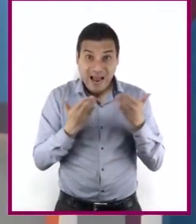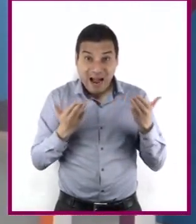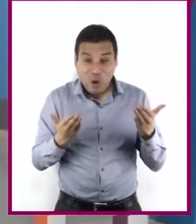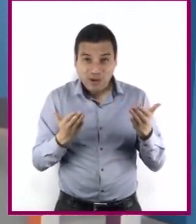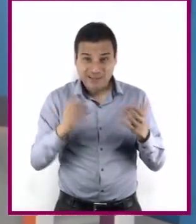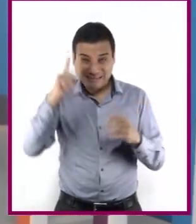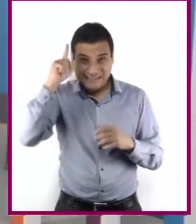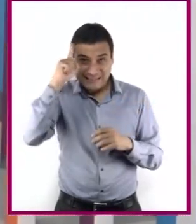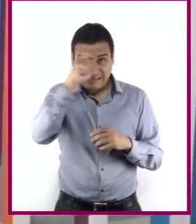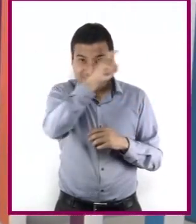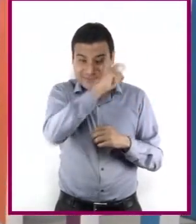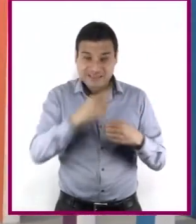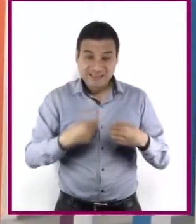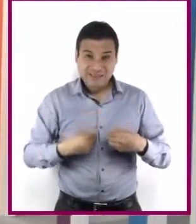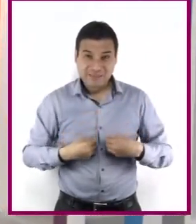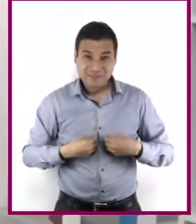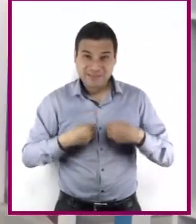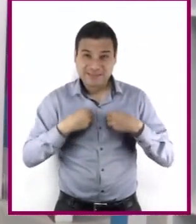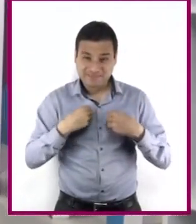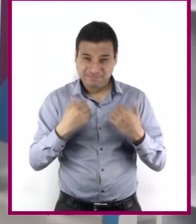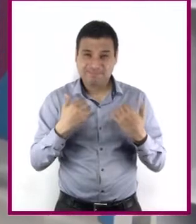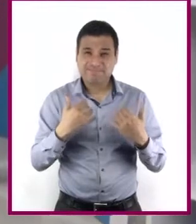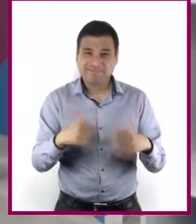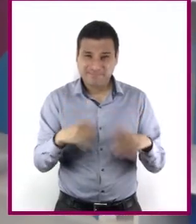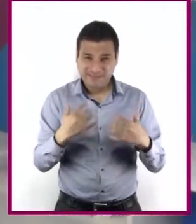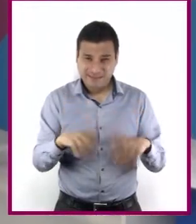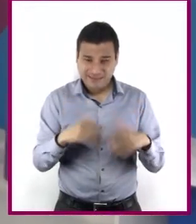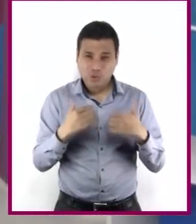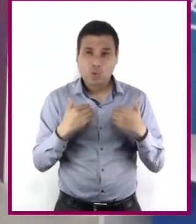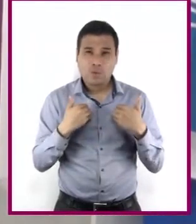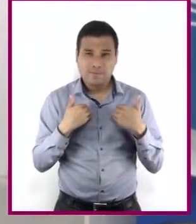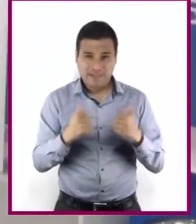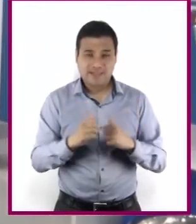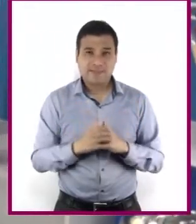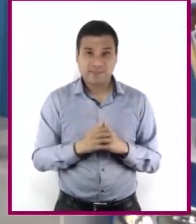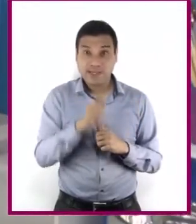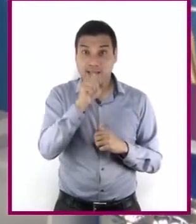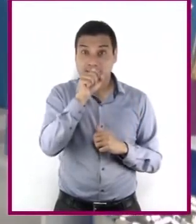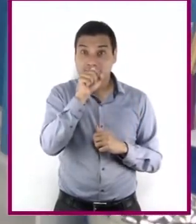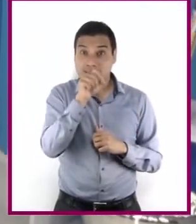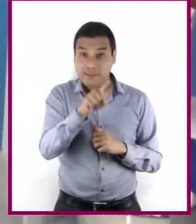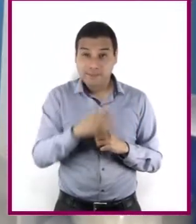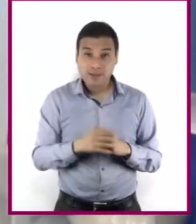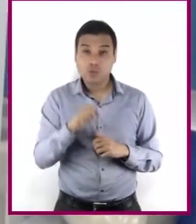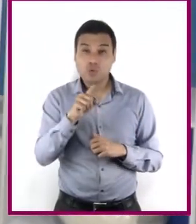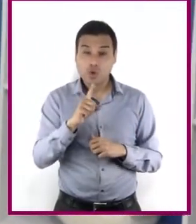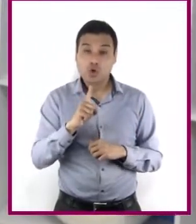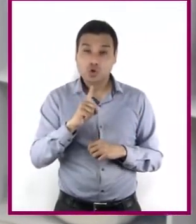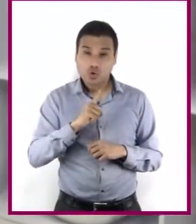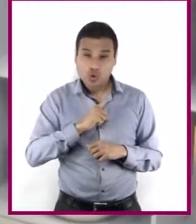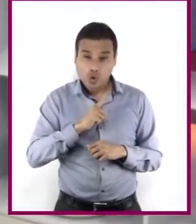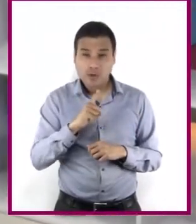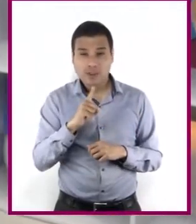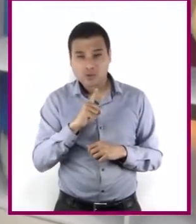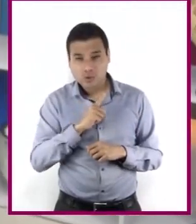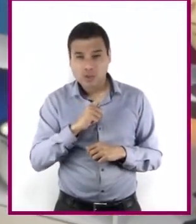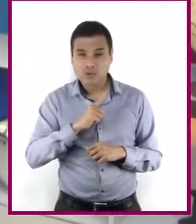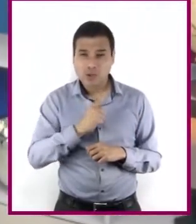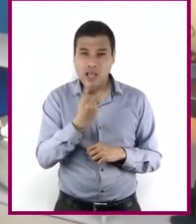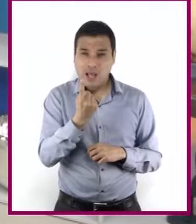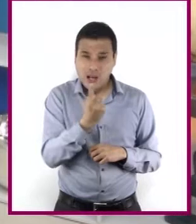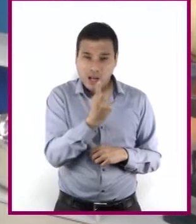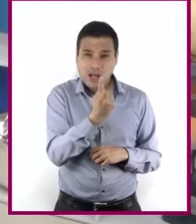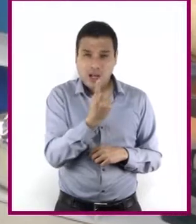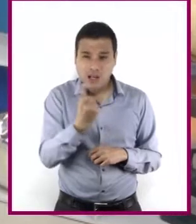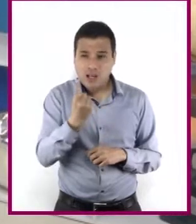ti. Añádele a esto la presión de tantas horas de soledad. Quizá algunos